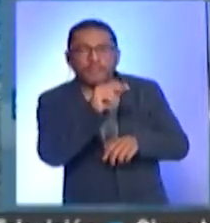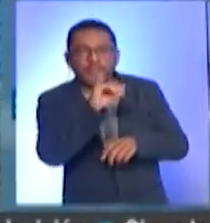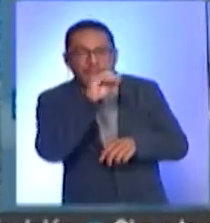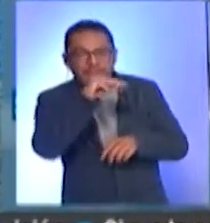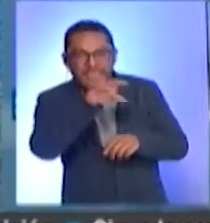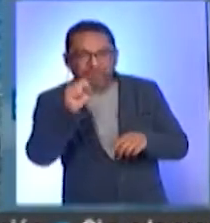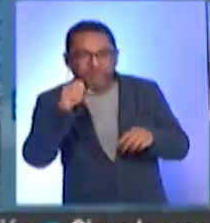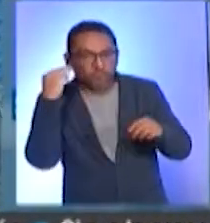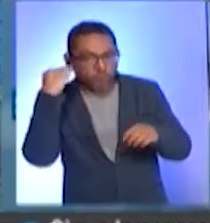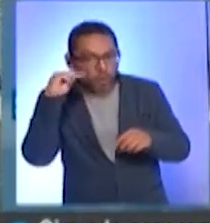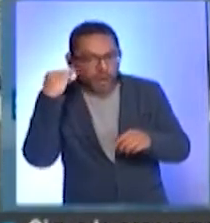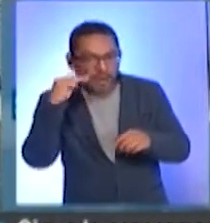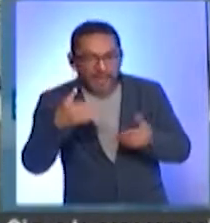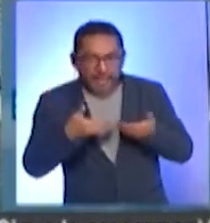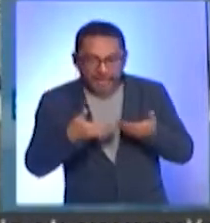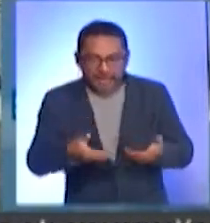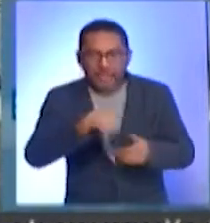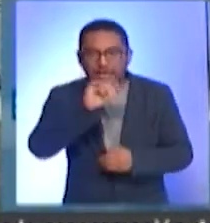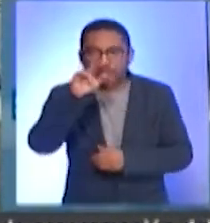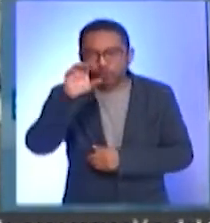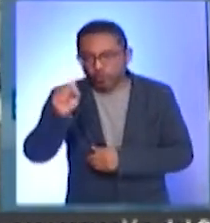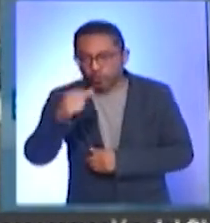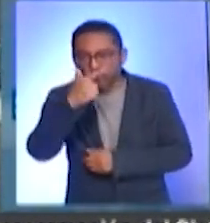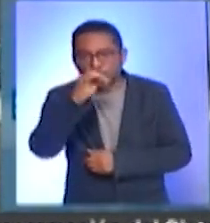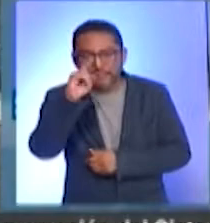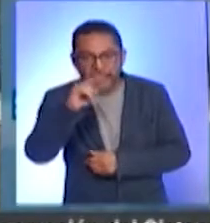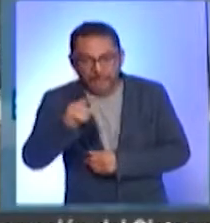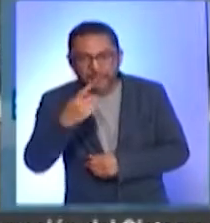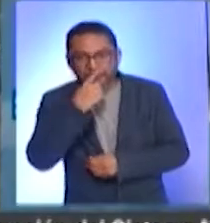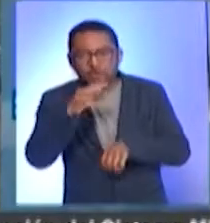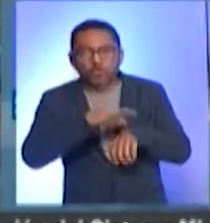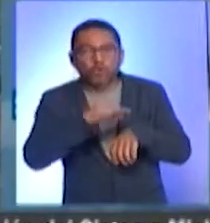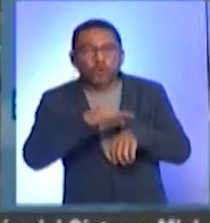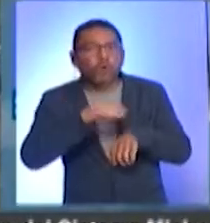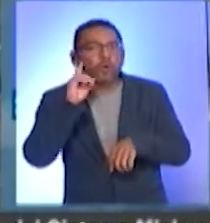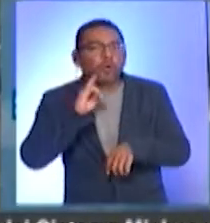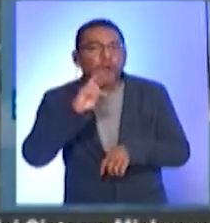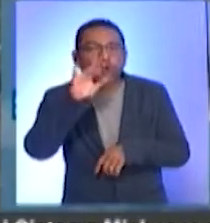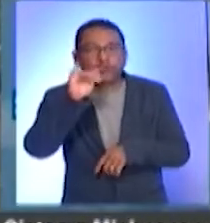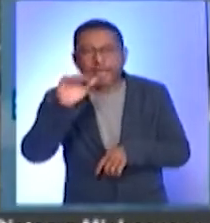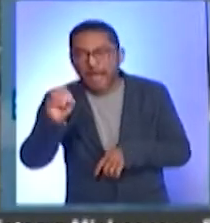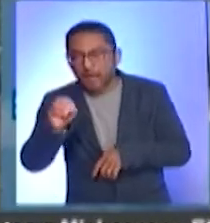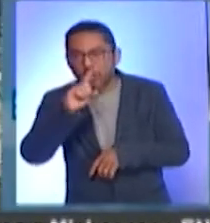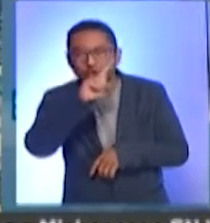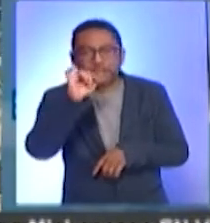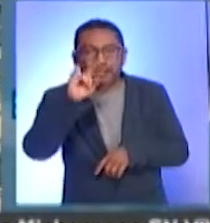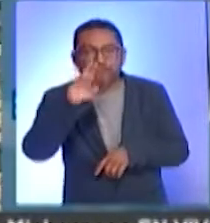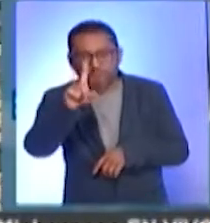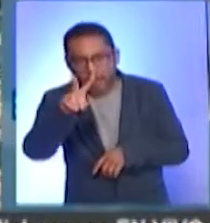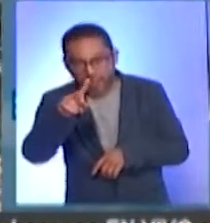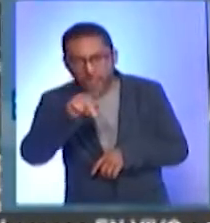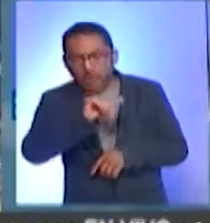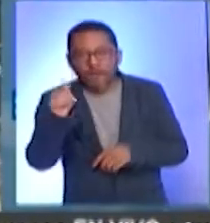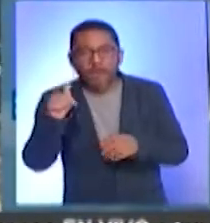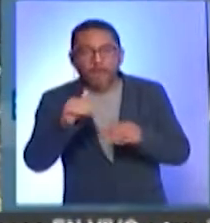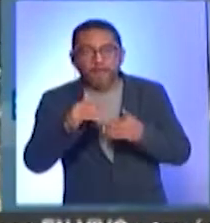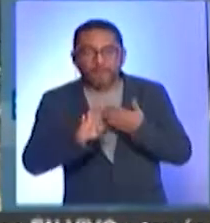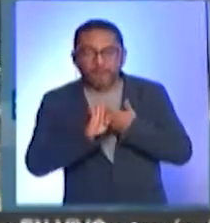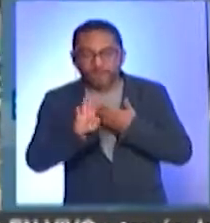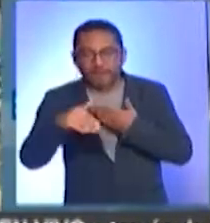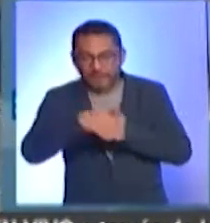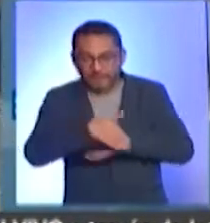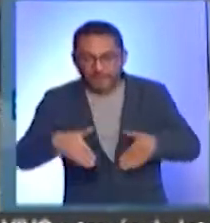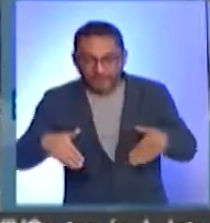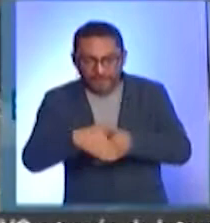por la calle jesús gonzález ortega así lo destaca la doctora rosario sandoval tinoco por la parte de enfrente preguntan a